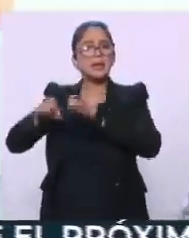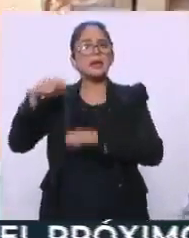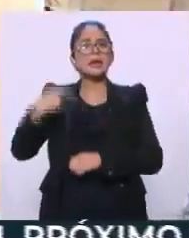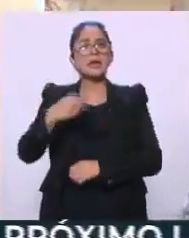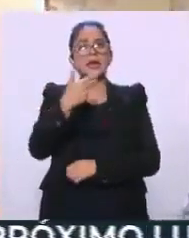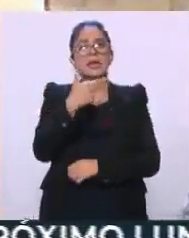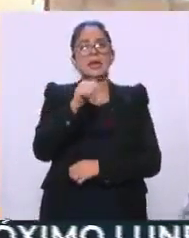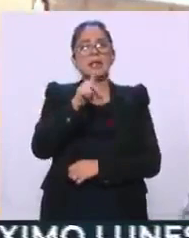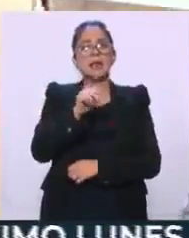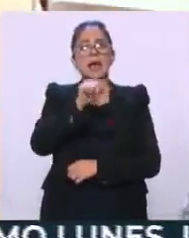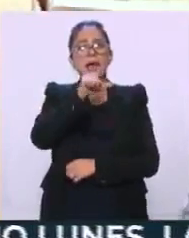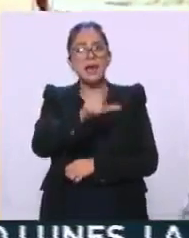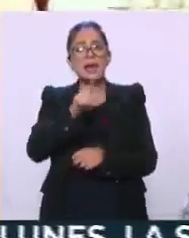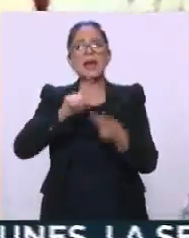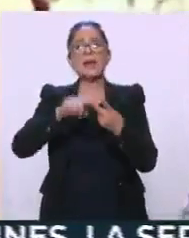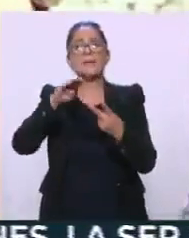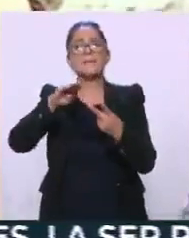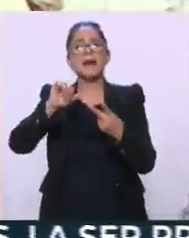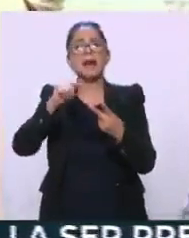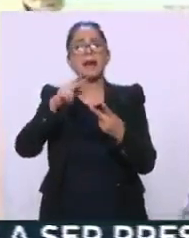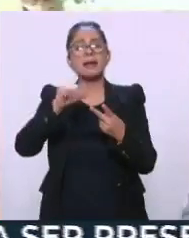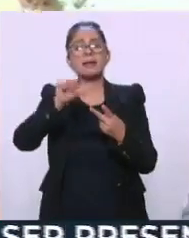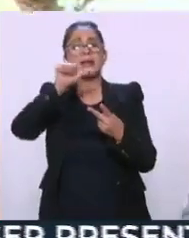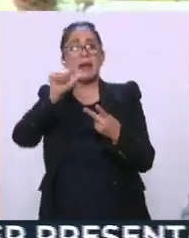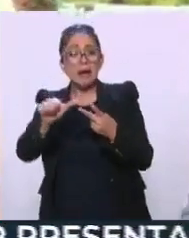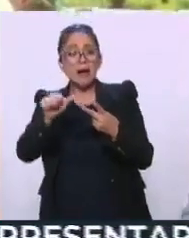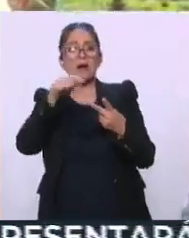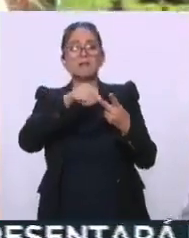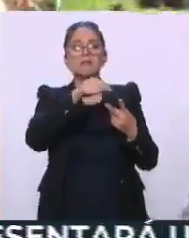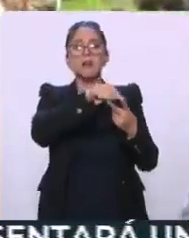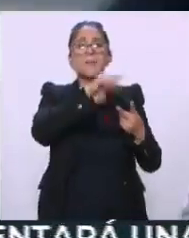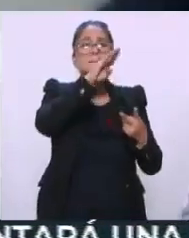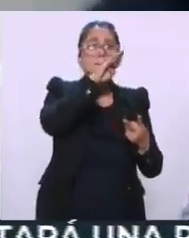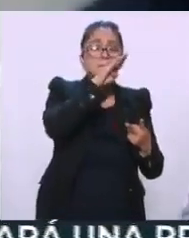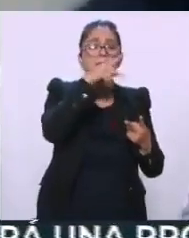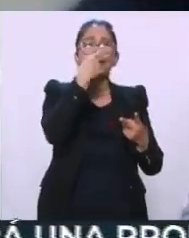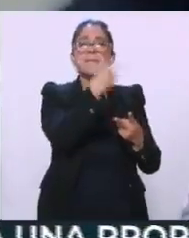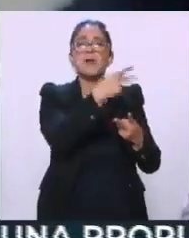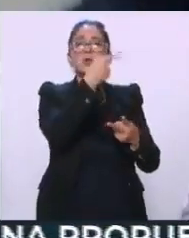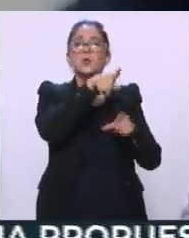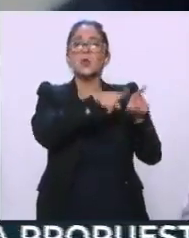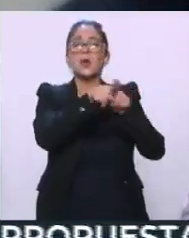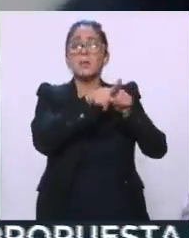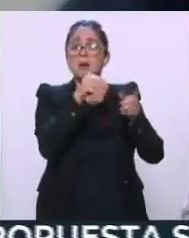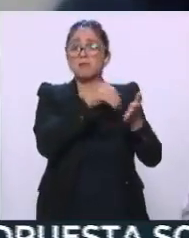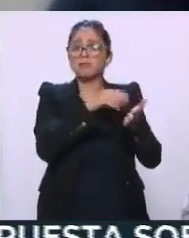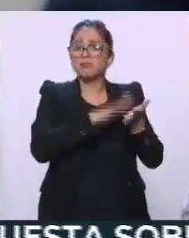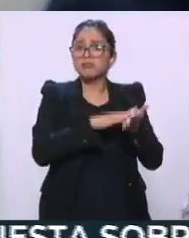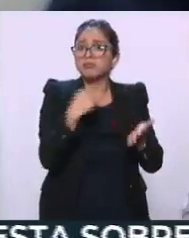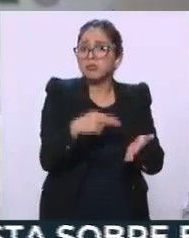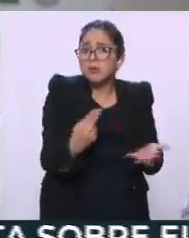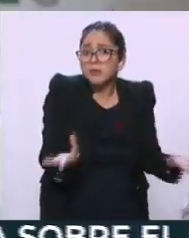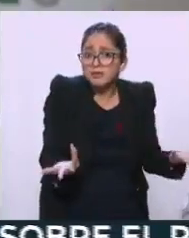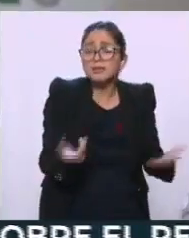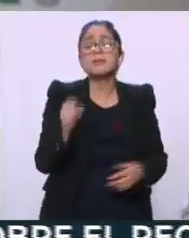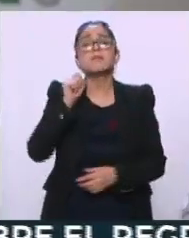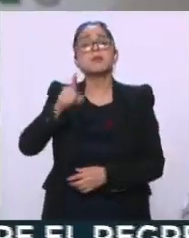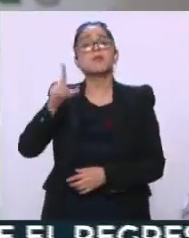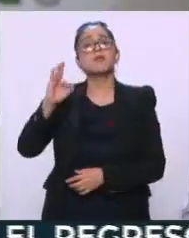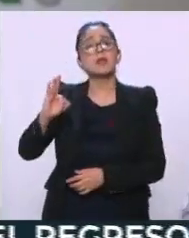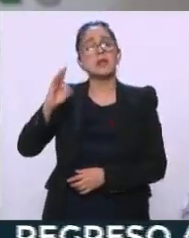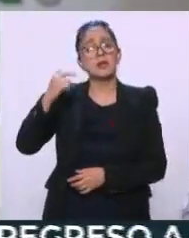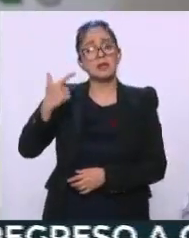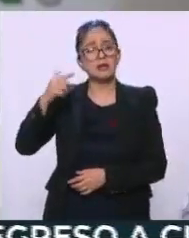L. y Margarita A., hermana y madre del imputado. También dio a conocer que la Fiscalía de la República identificó